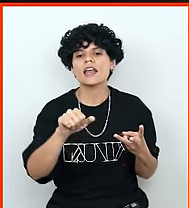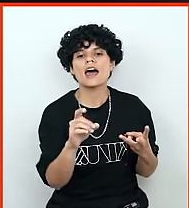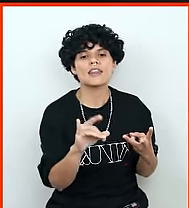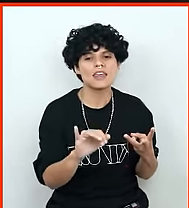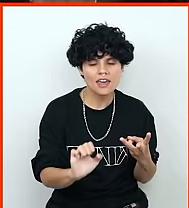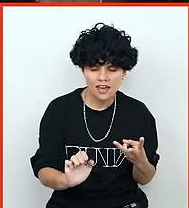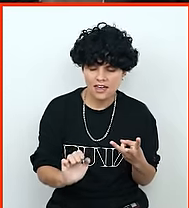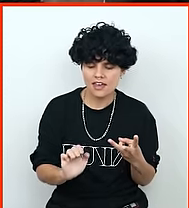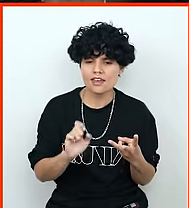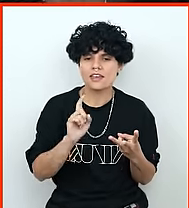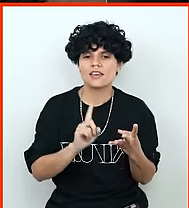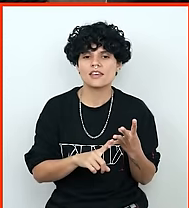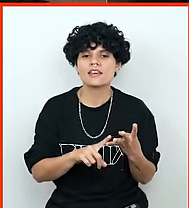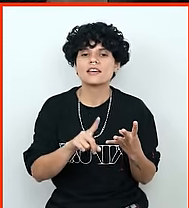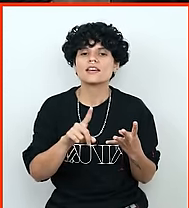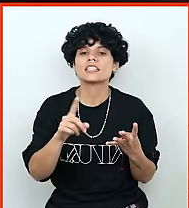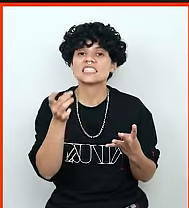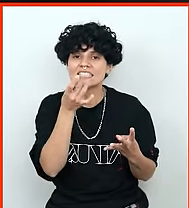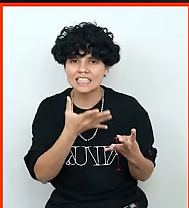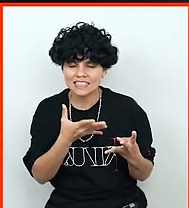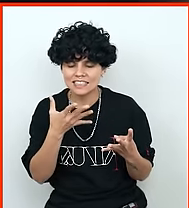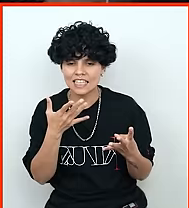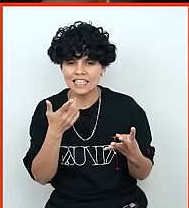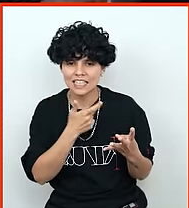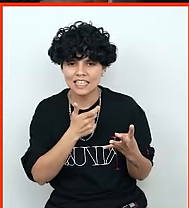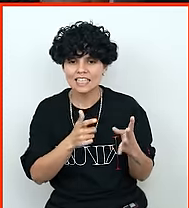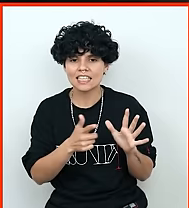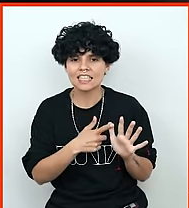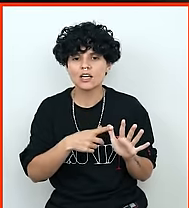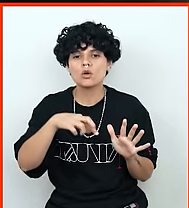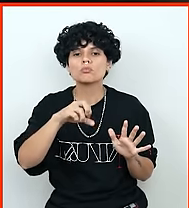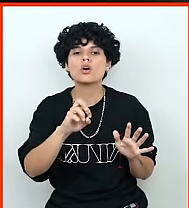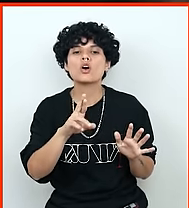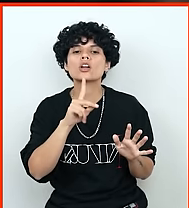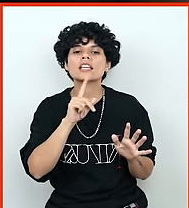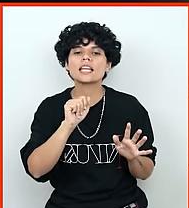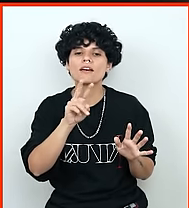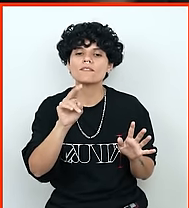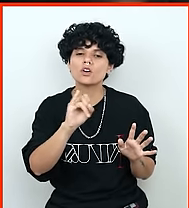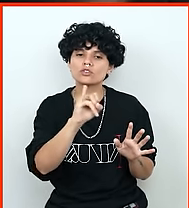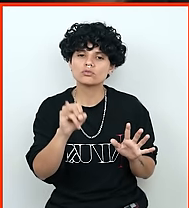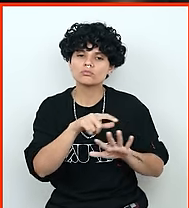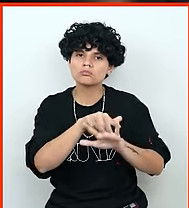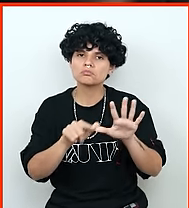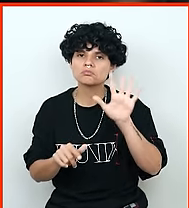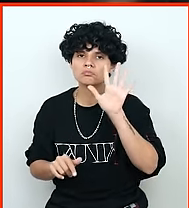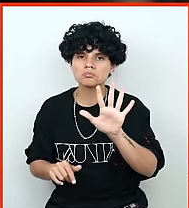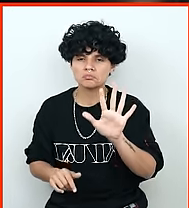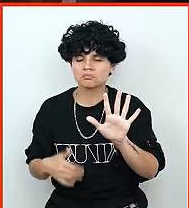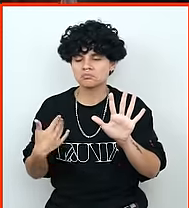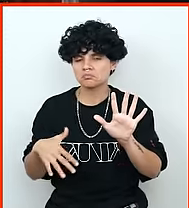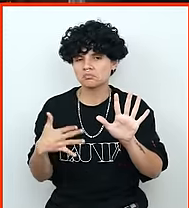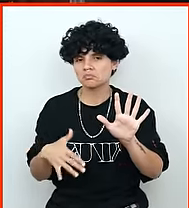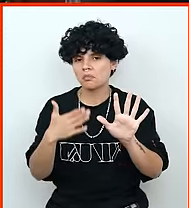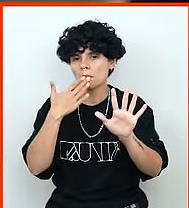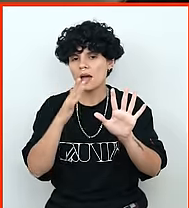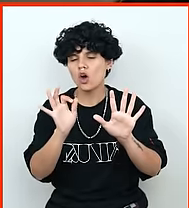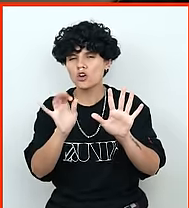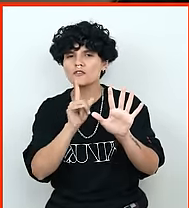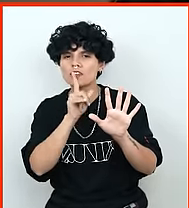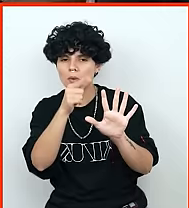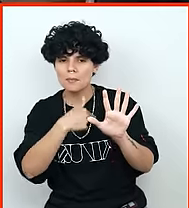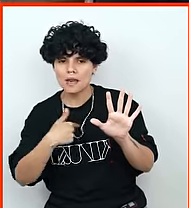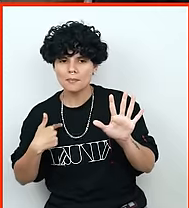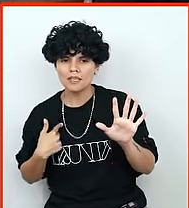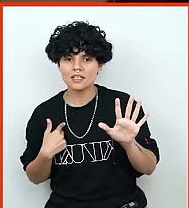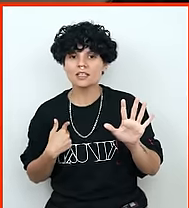el Nadie, está el Techi y pondría al Andy Portavoz también. Sí, ahí tengo mi top 5. Mira, equipazo